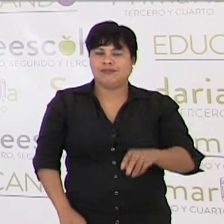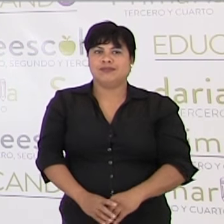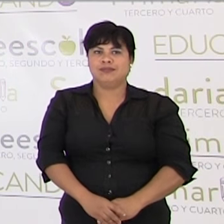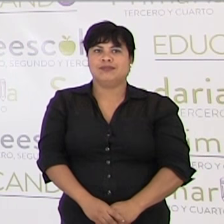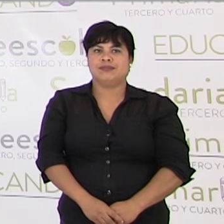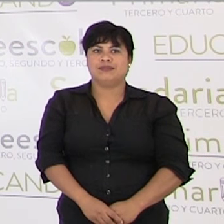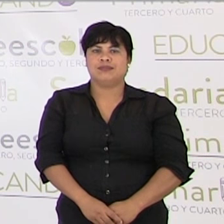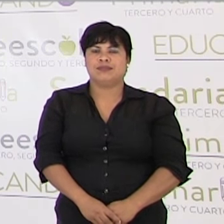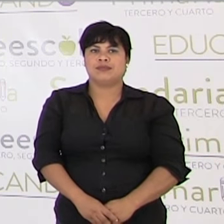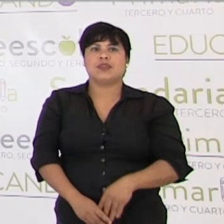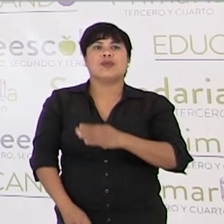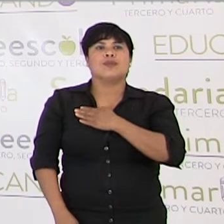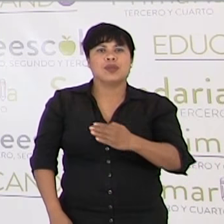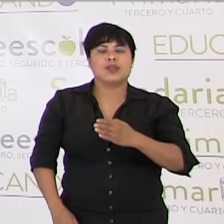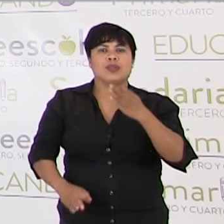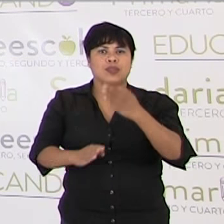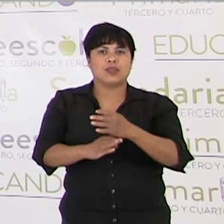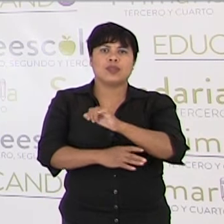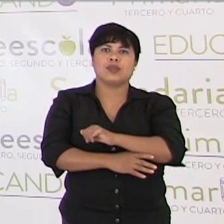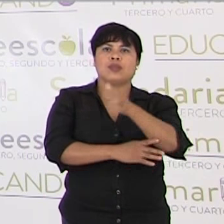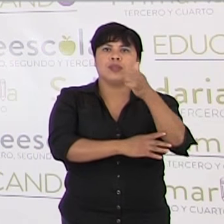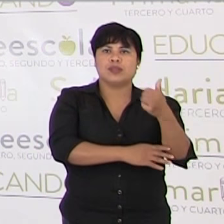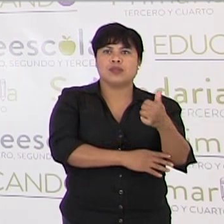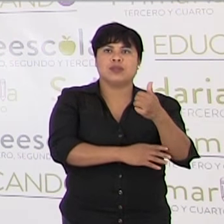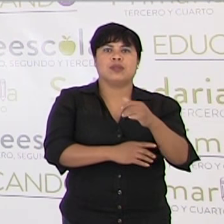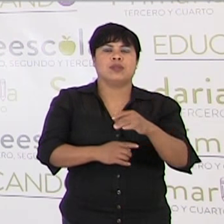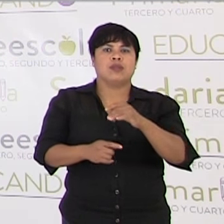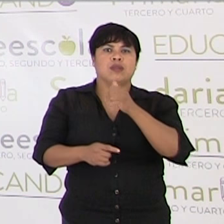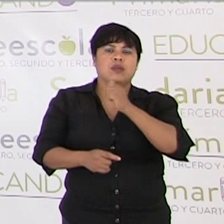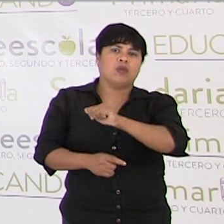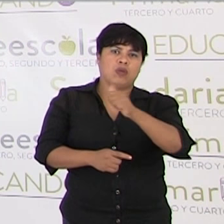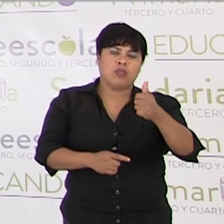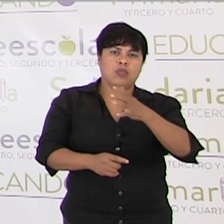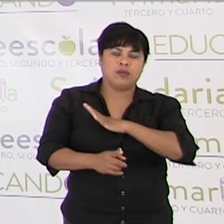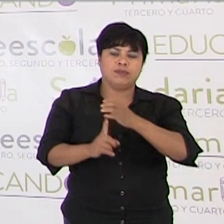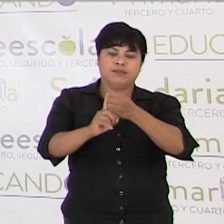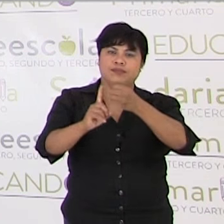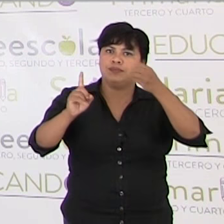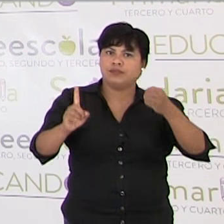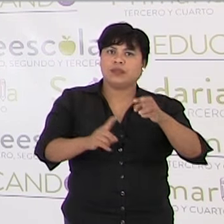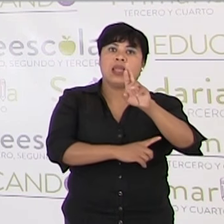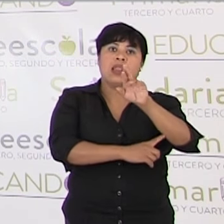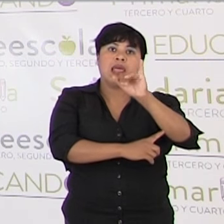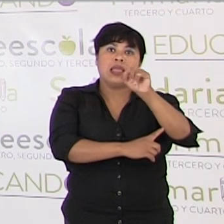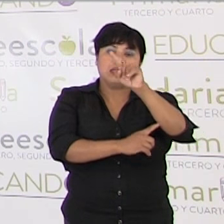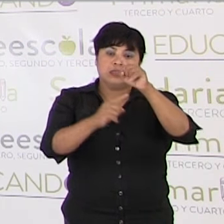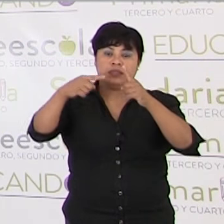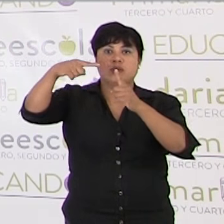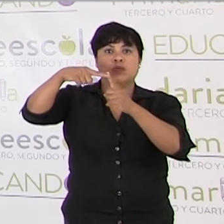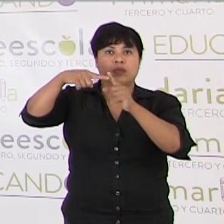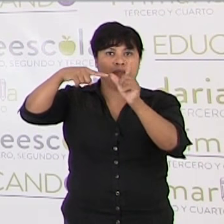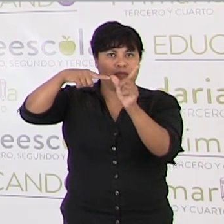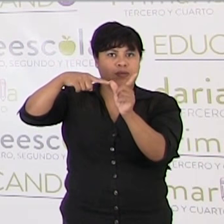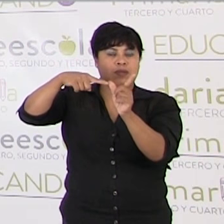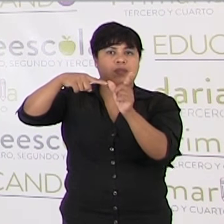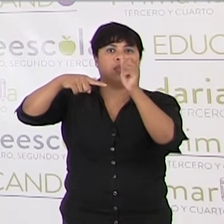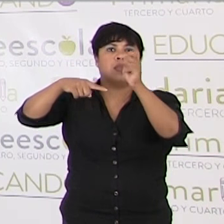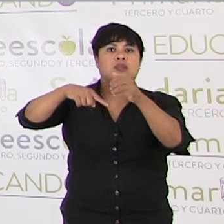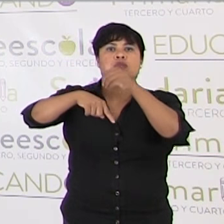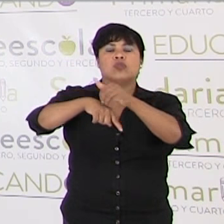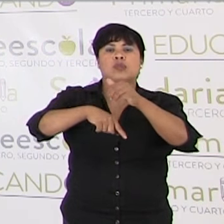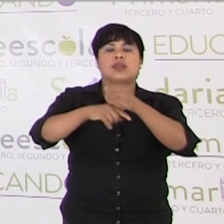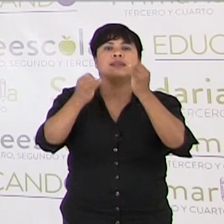¿sí? Bueno, vamos con la siguiente expresión. La raíz cuadrada de un número es igual